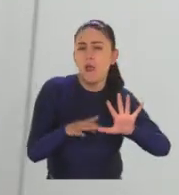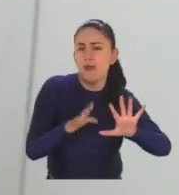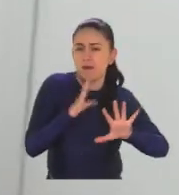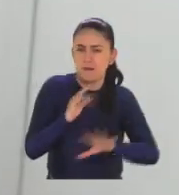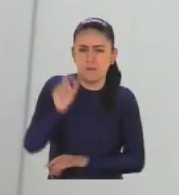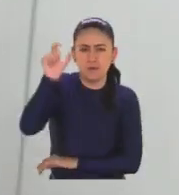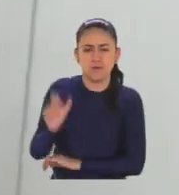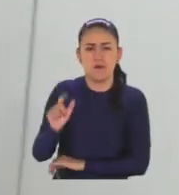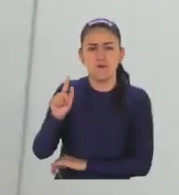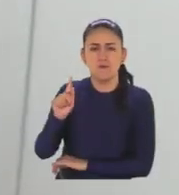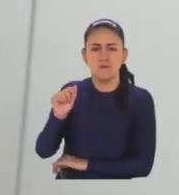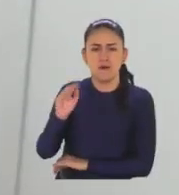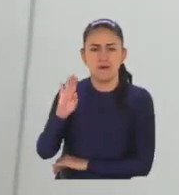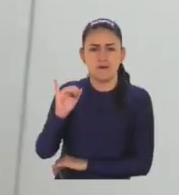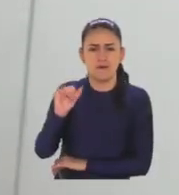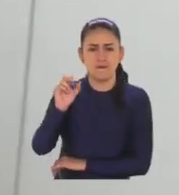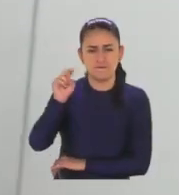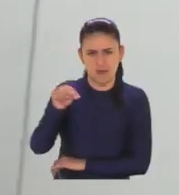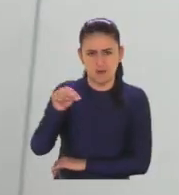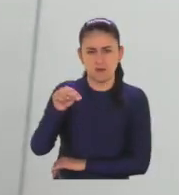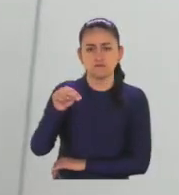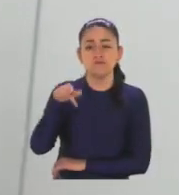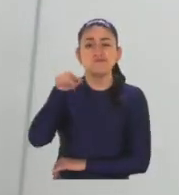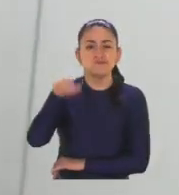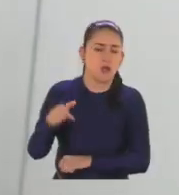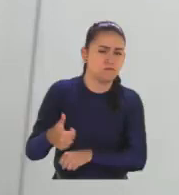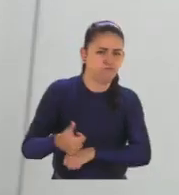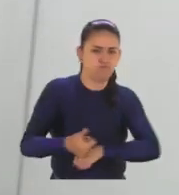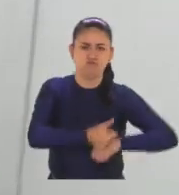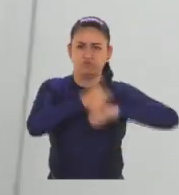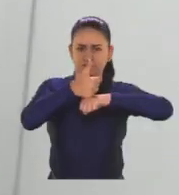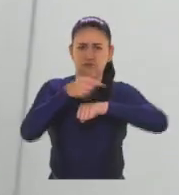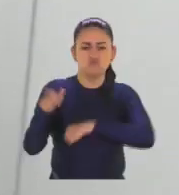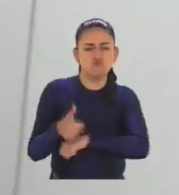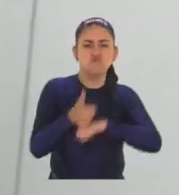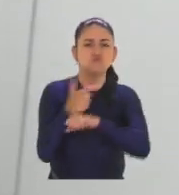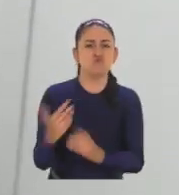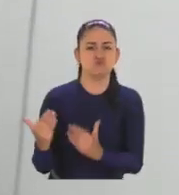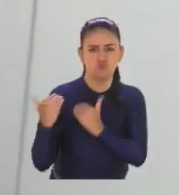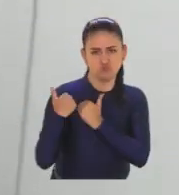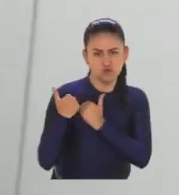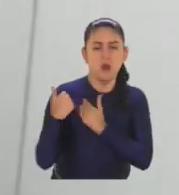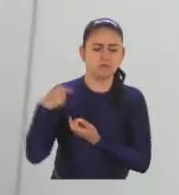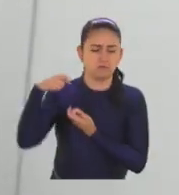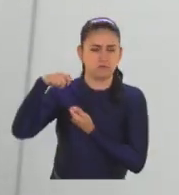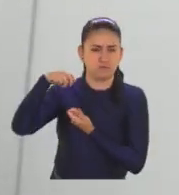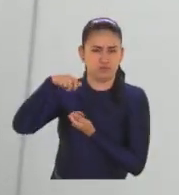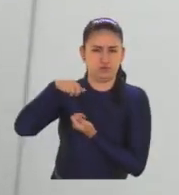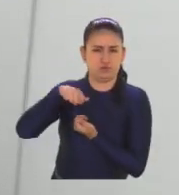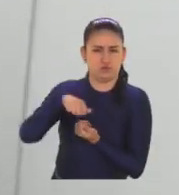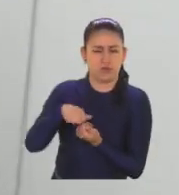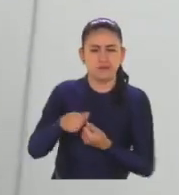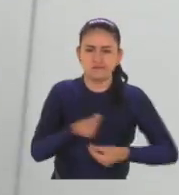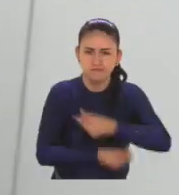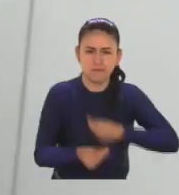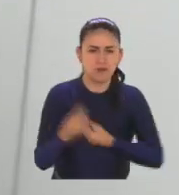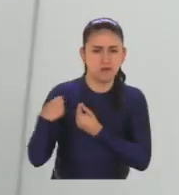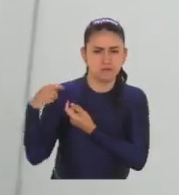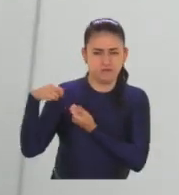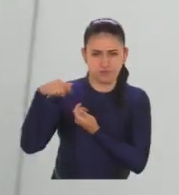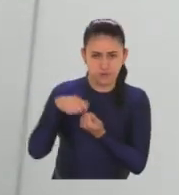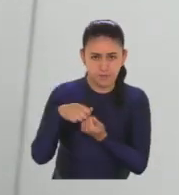Alexander Chilito Ruiz, alias Morocho, el cabecilla y encargado de financiar la actividad ilegal. Igualmente